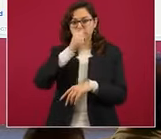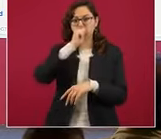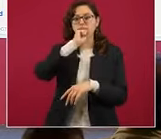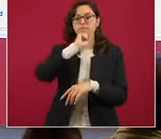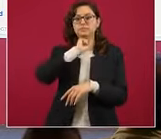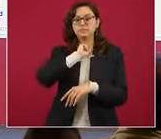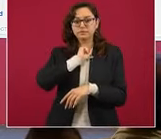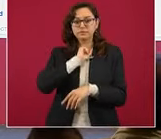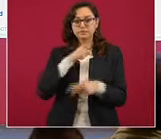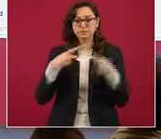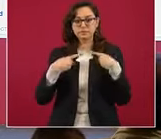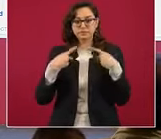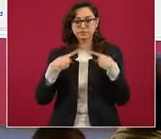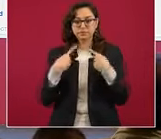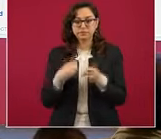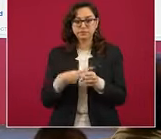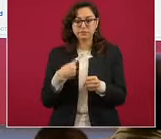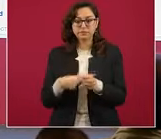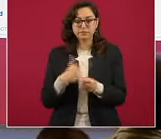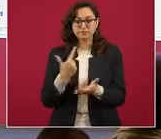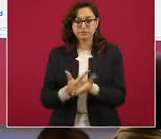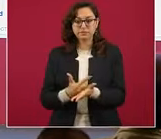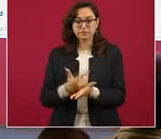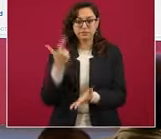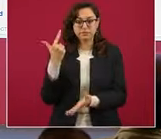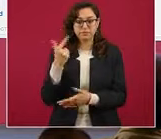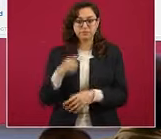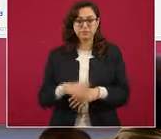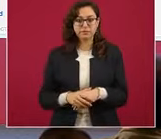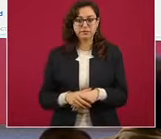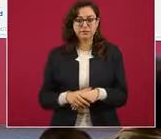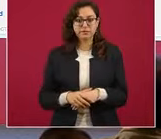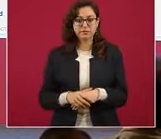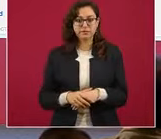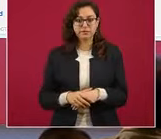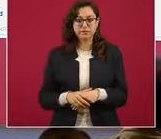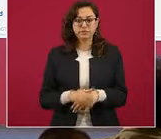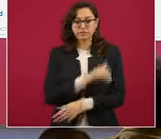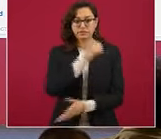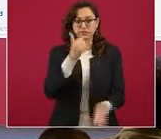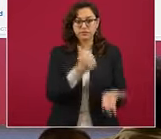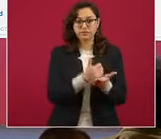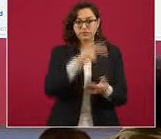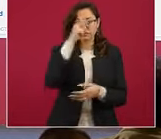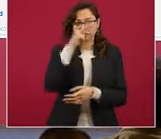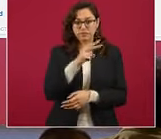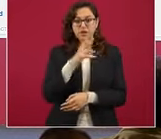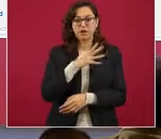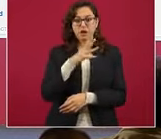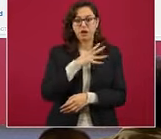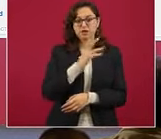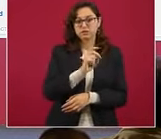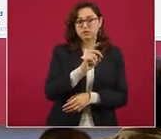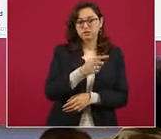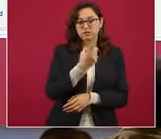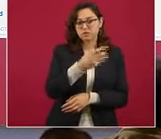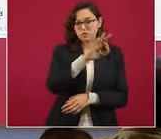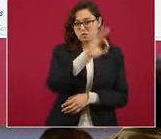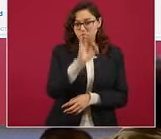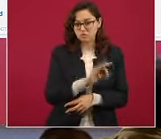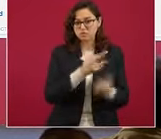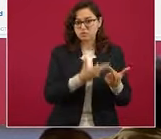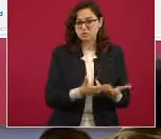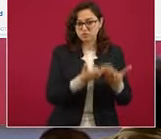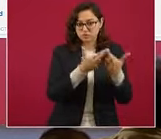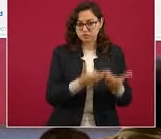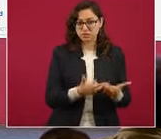para enfermos intubados graves. Aquí tenemos 31%